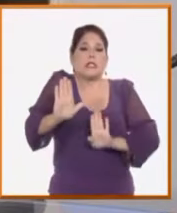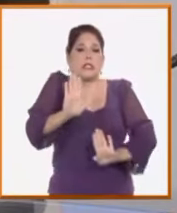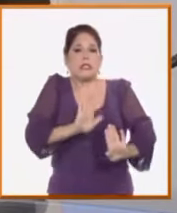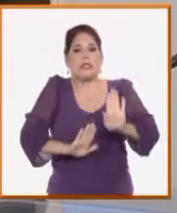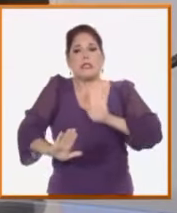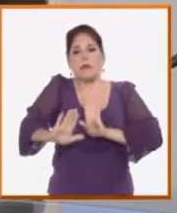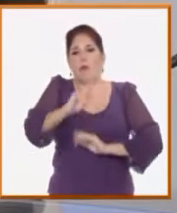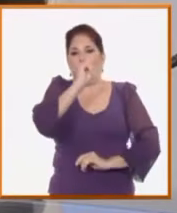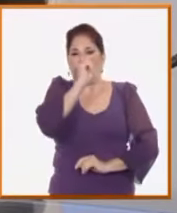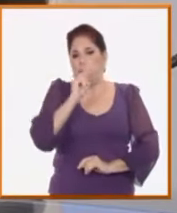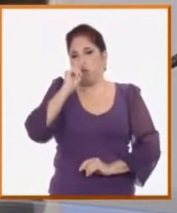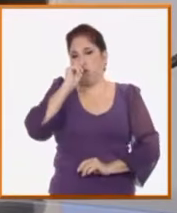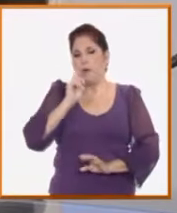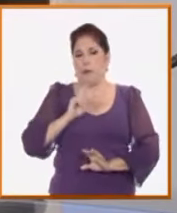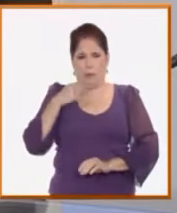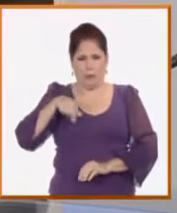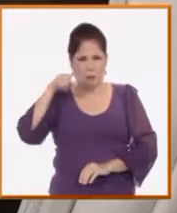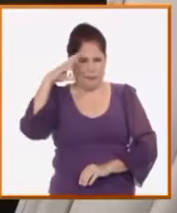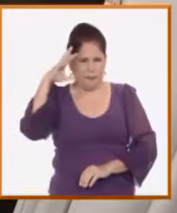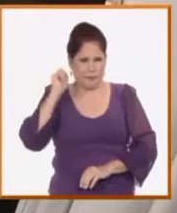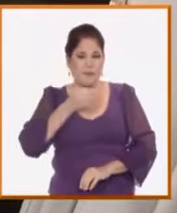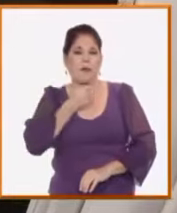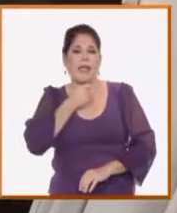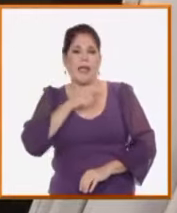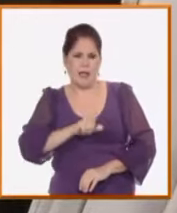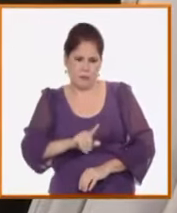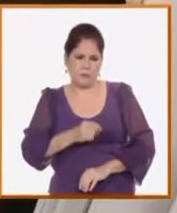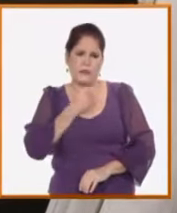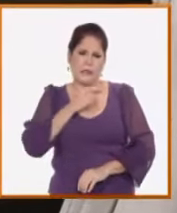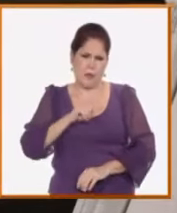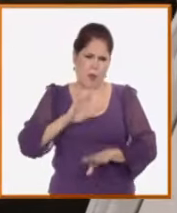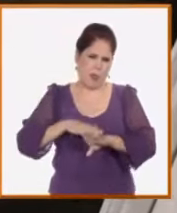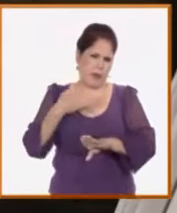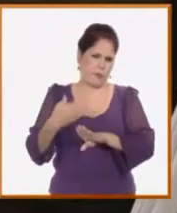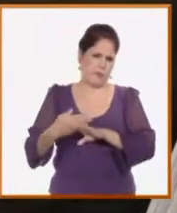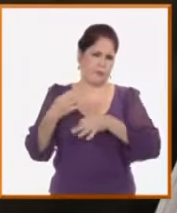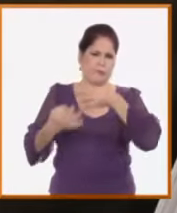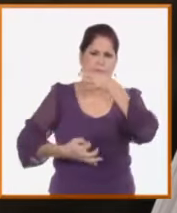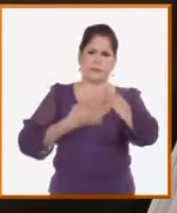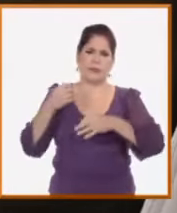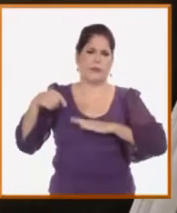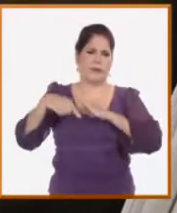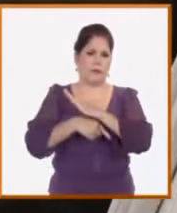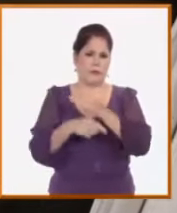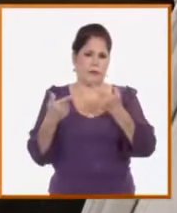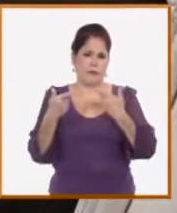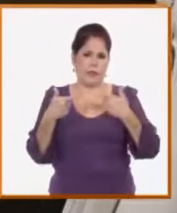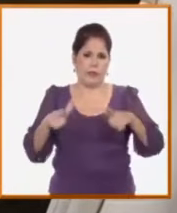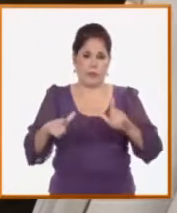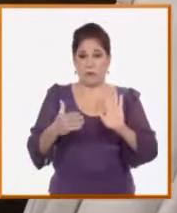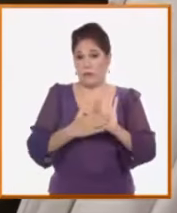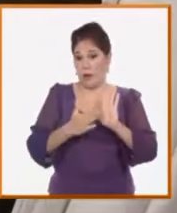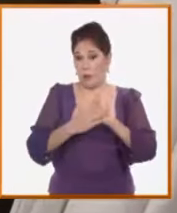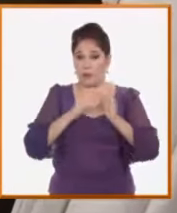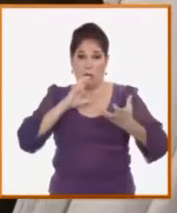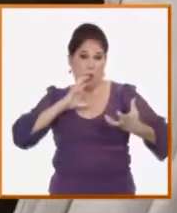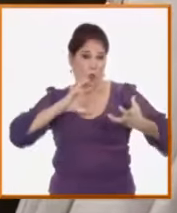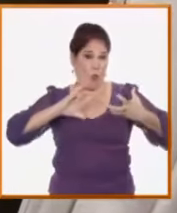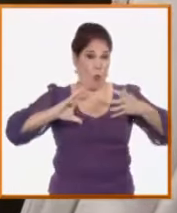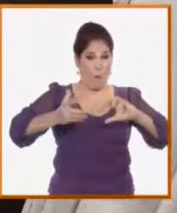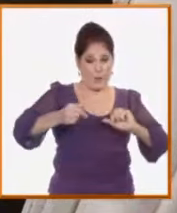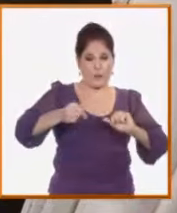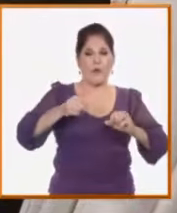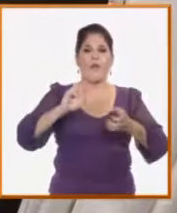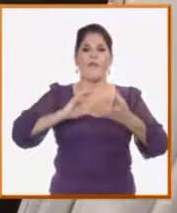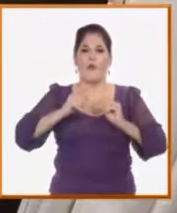marihuana para que tengas un ejemplo y y después lo vamos a ver en en un video que demuestra las complejidades que tiene este